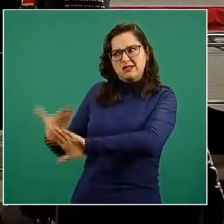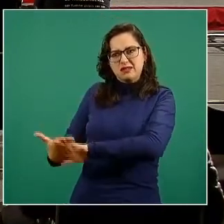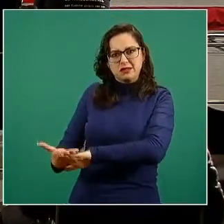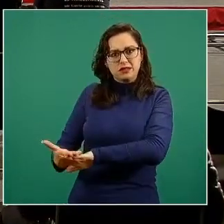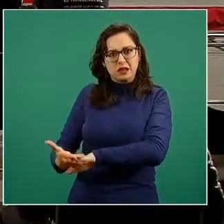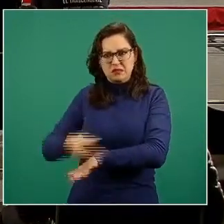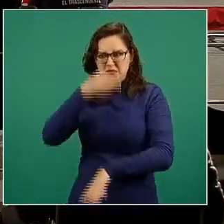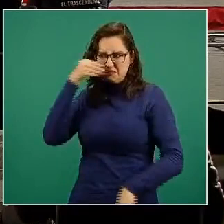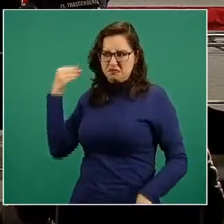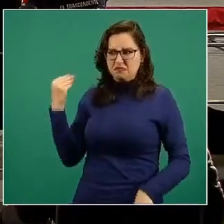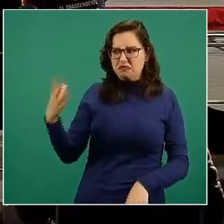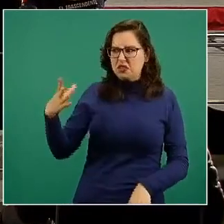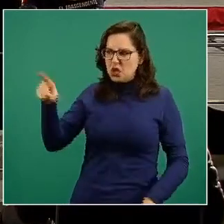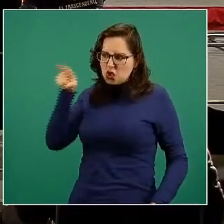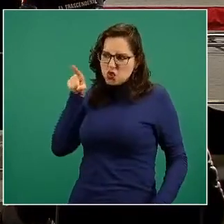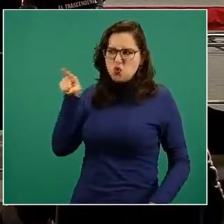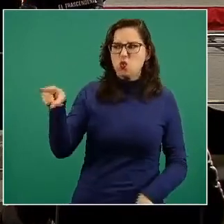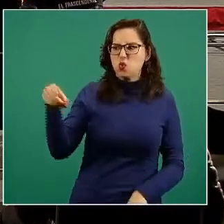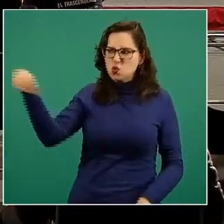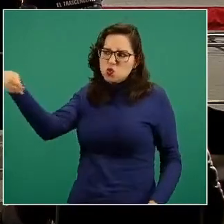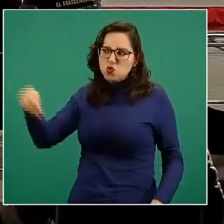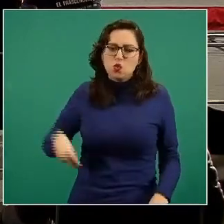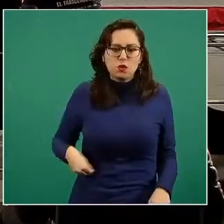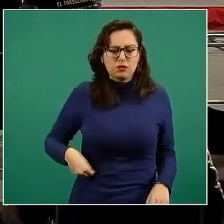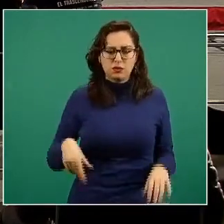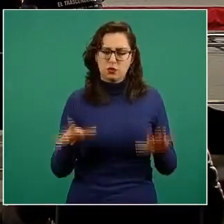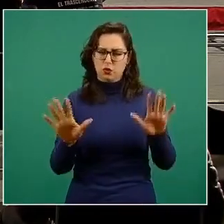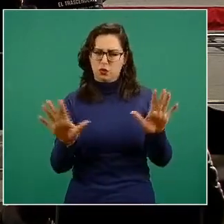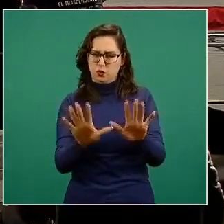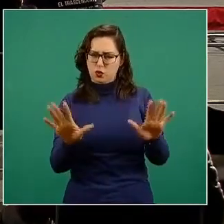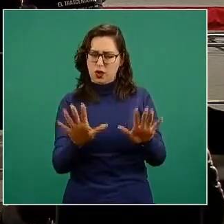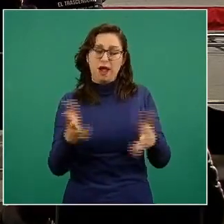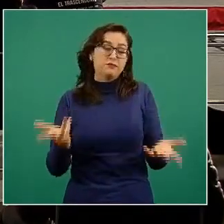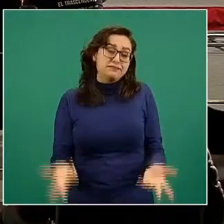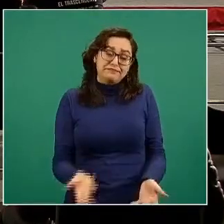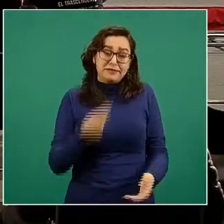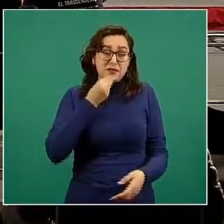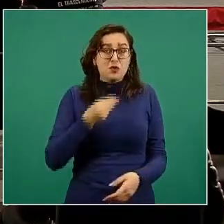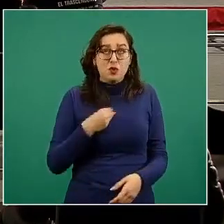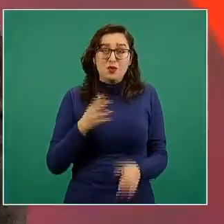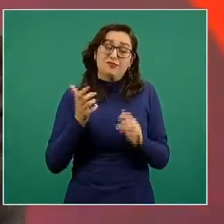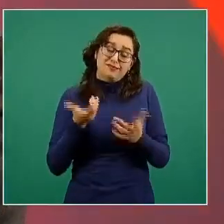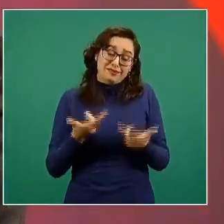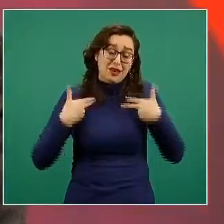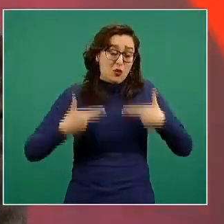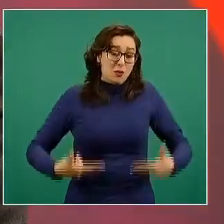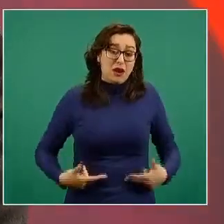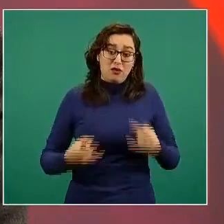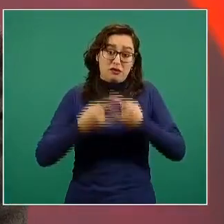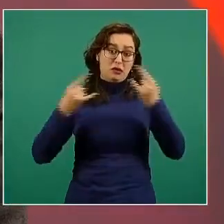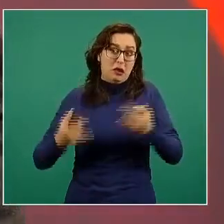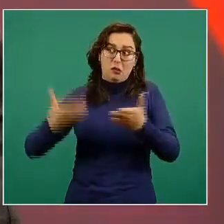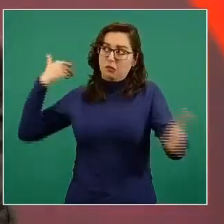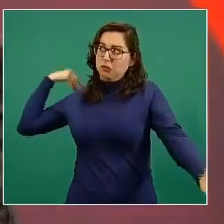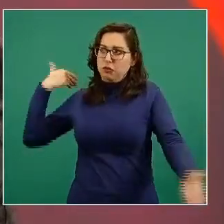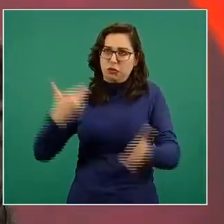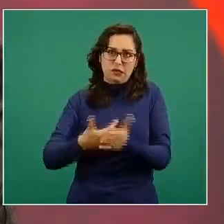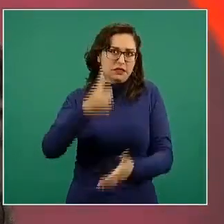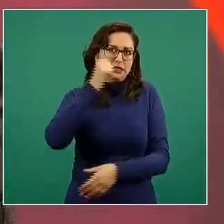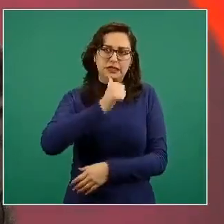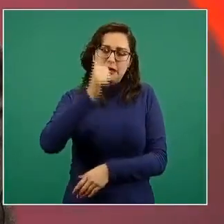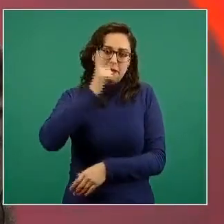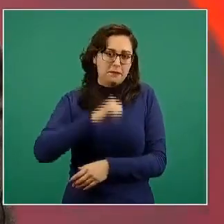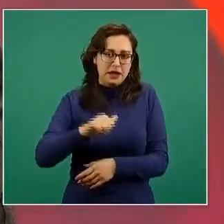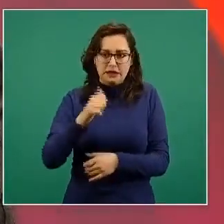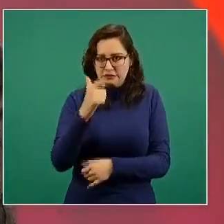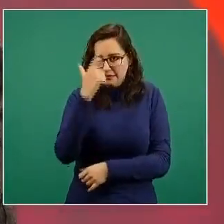de los problemas de salud pública, que se ha identificado prácticamente en toda la historia de la humanidad. Para evitar eso, también